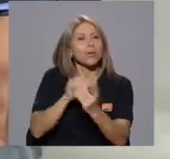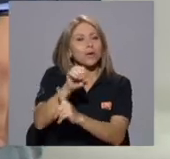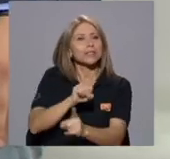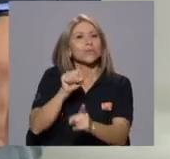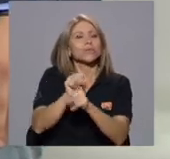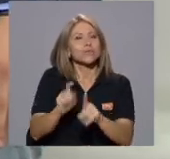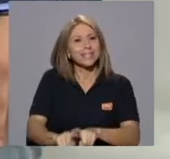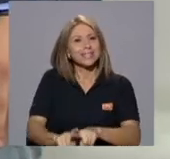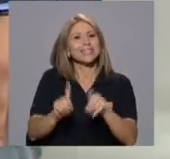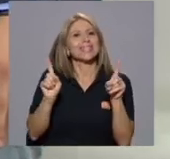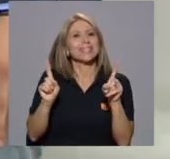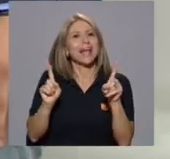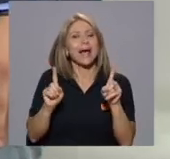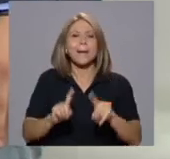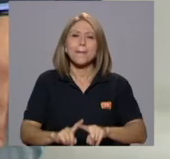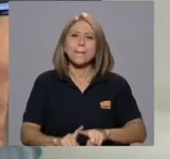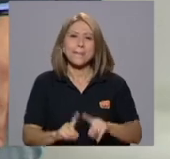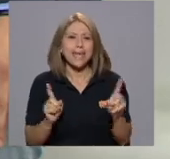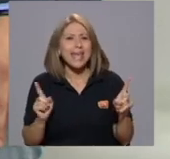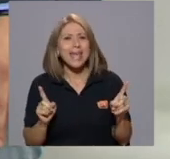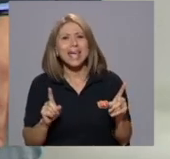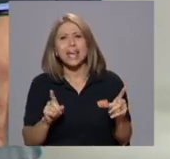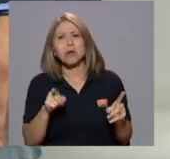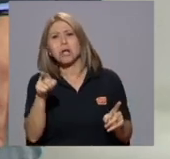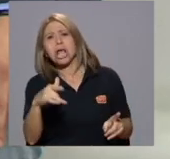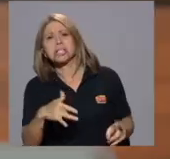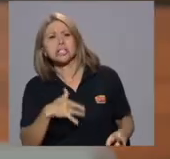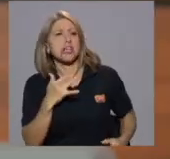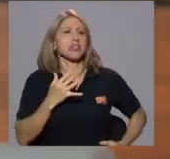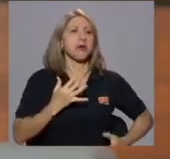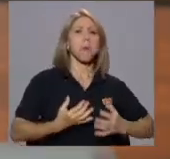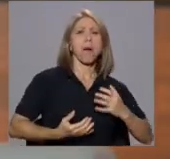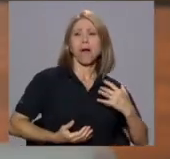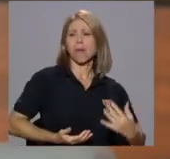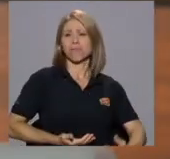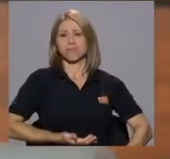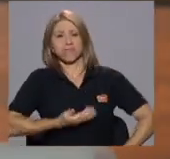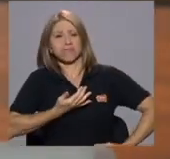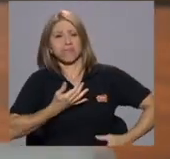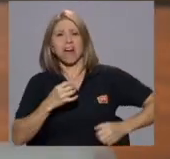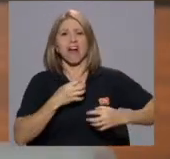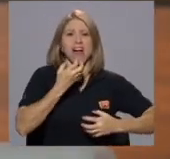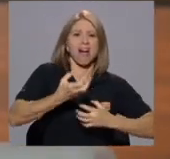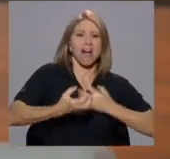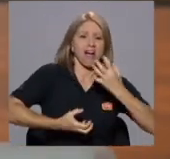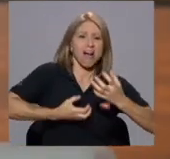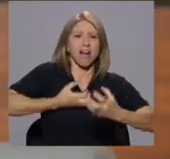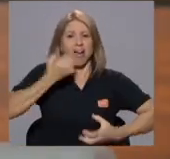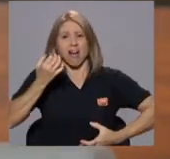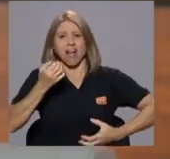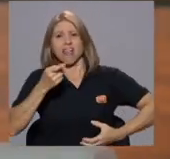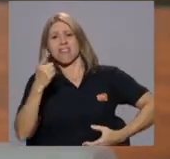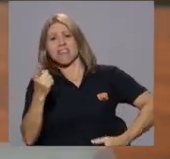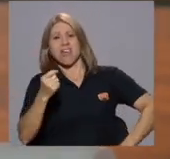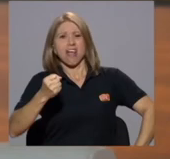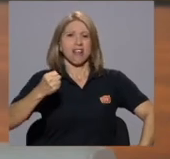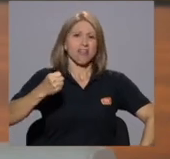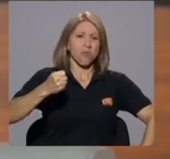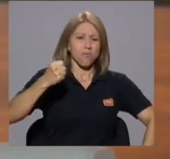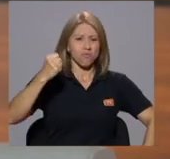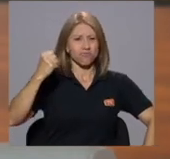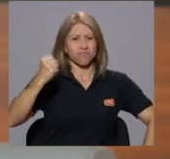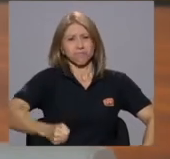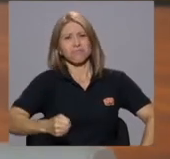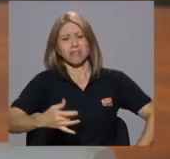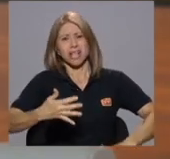distinta, pero esas bravuconadas, esas griterías, todos esos puños golpeando el puño